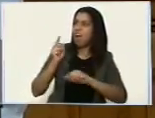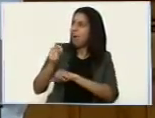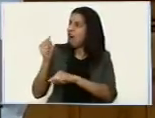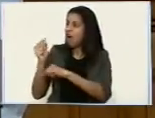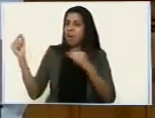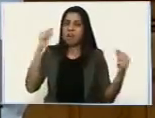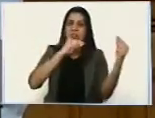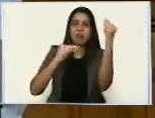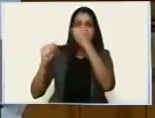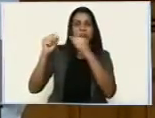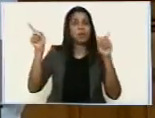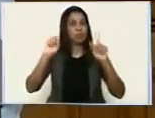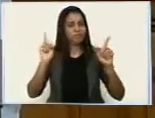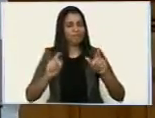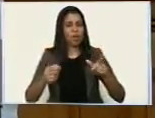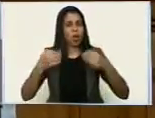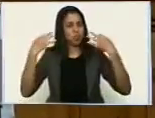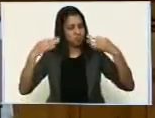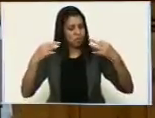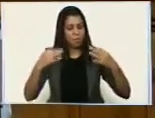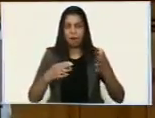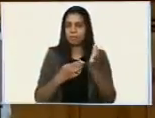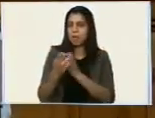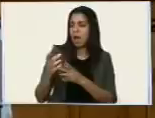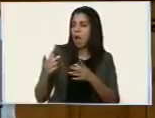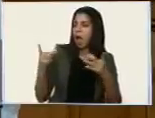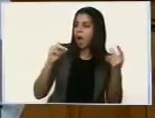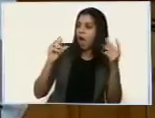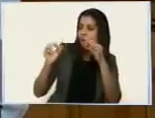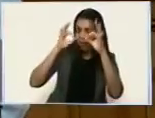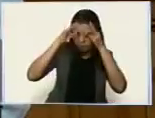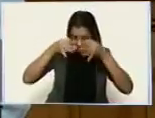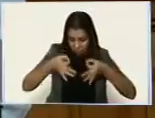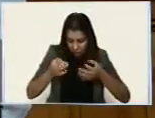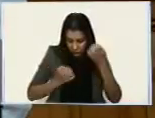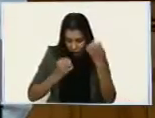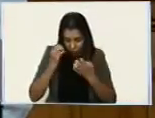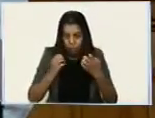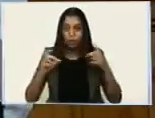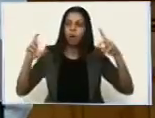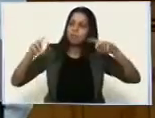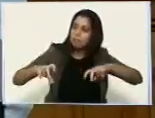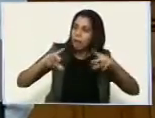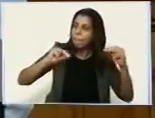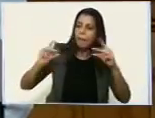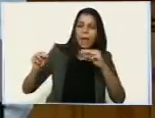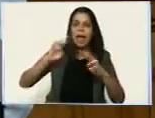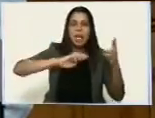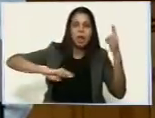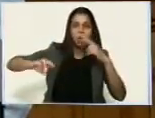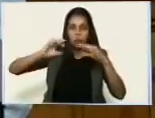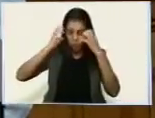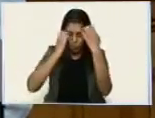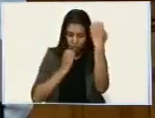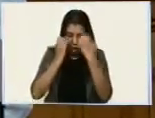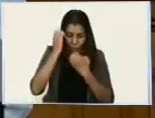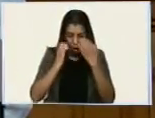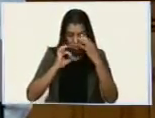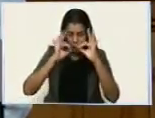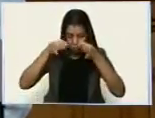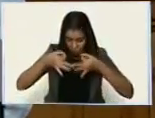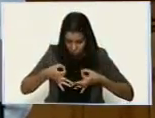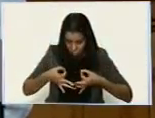trabajo, un debate para los correctivos y para la revolución. Que todos nosotros unamos